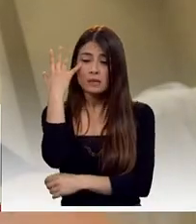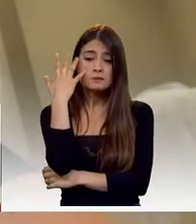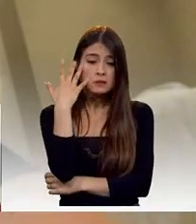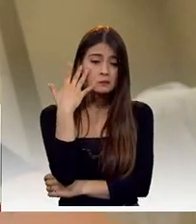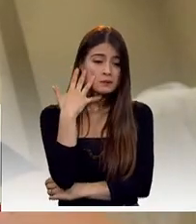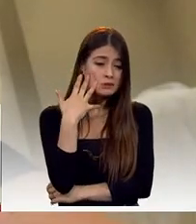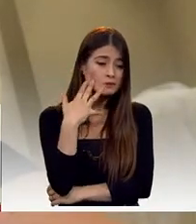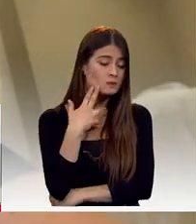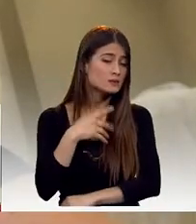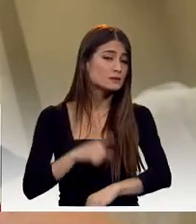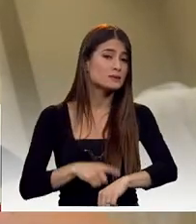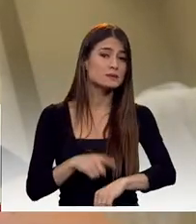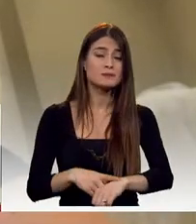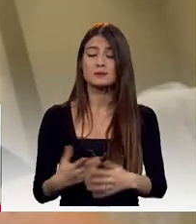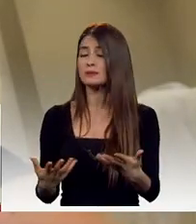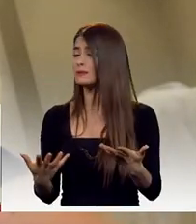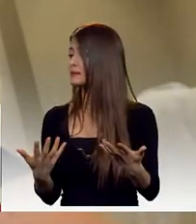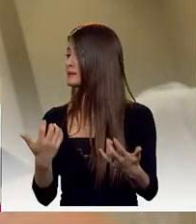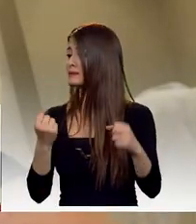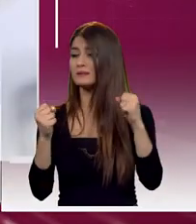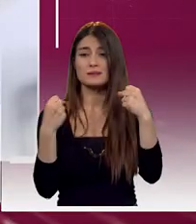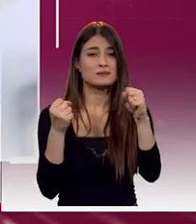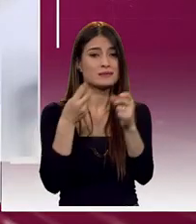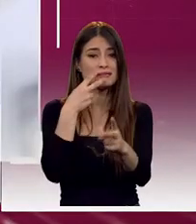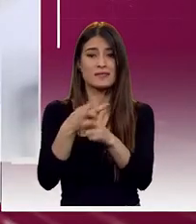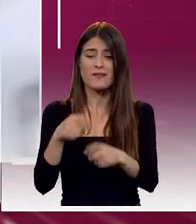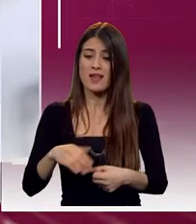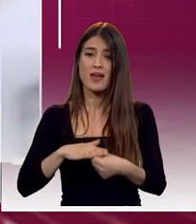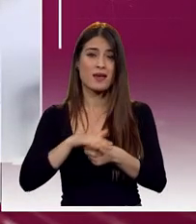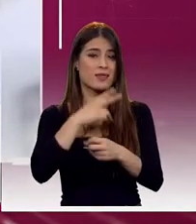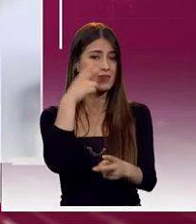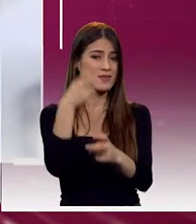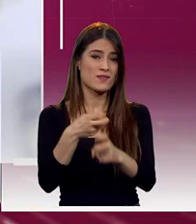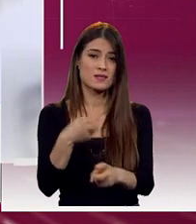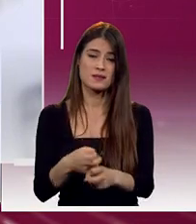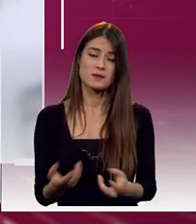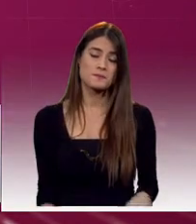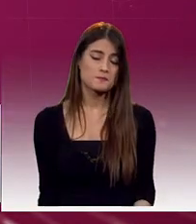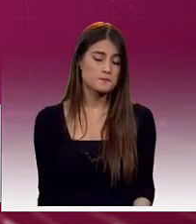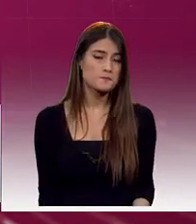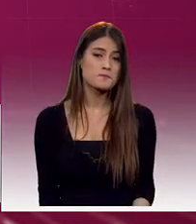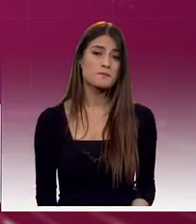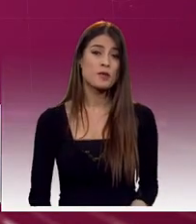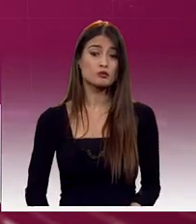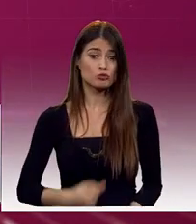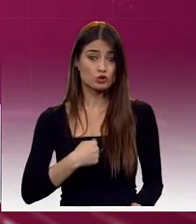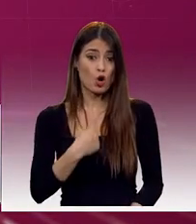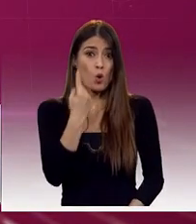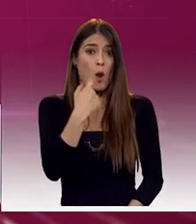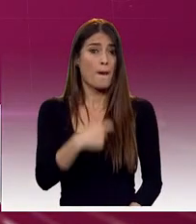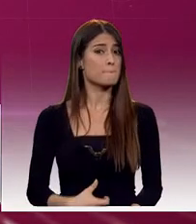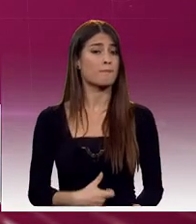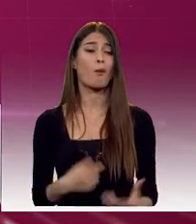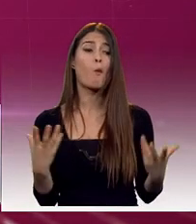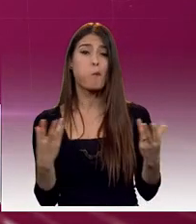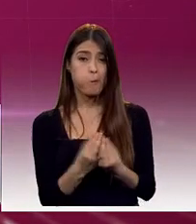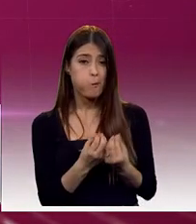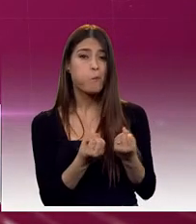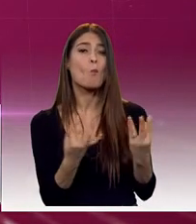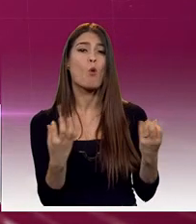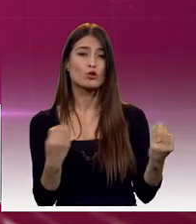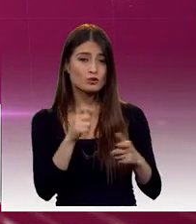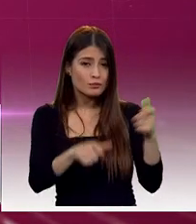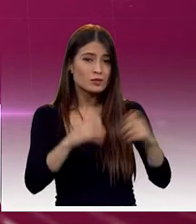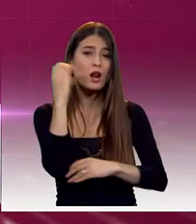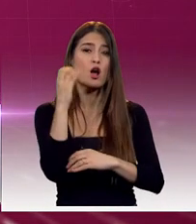pasa el tiempo se va poniendo la situación más compleja más difícil acá entonces no solamente yo sino hay colombianos que están en una situación crítica y que